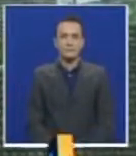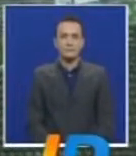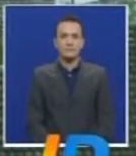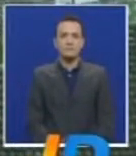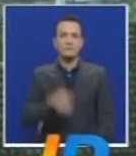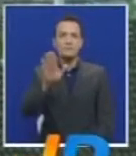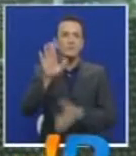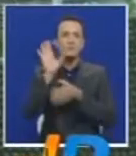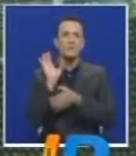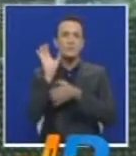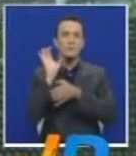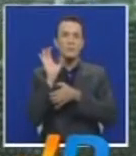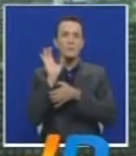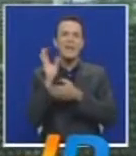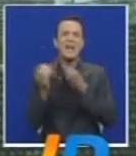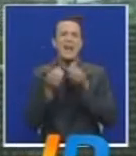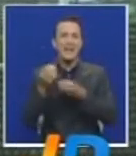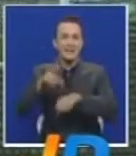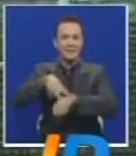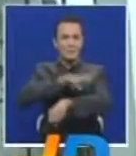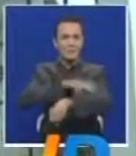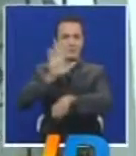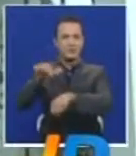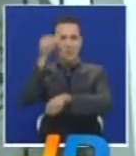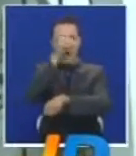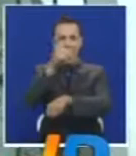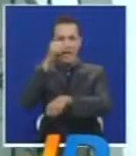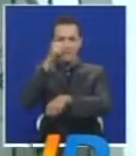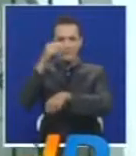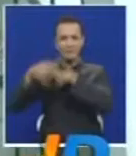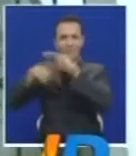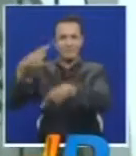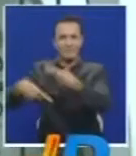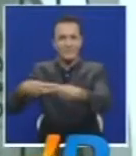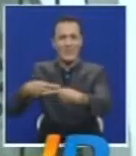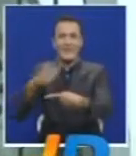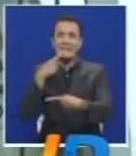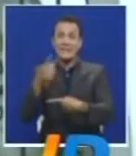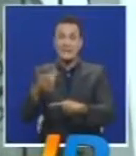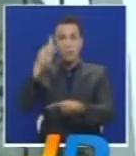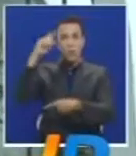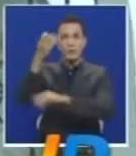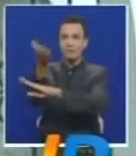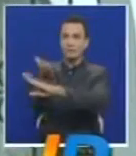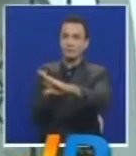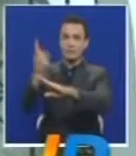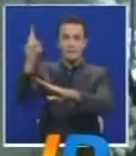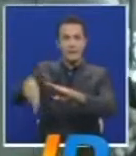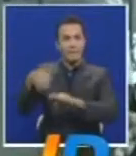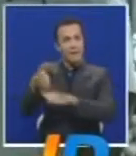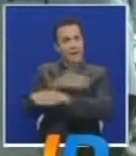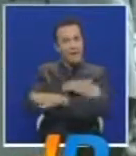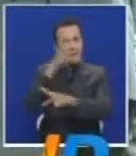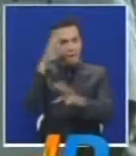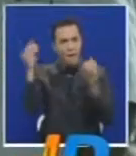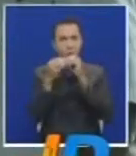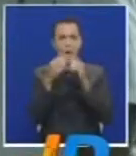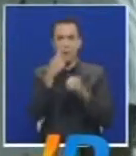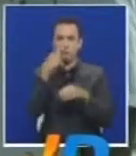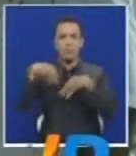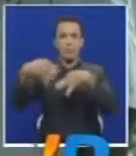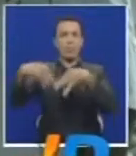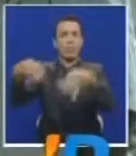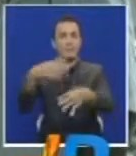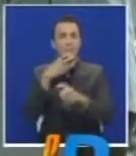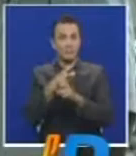En Popayán, representantes de las comunidades afrodescendientes del Cauca reclaman al gobierno el cumplimiento de los acuerdos adquiridos. Los delegados del